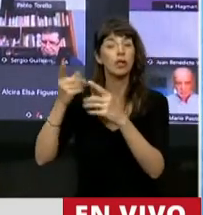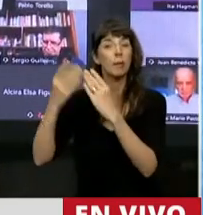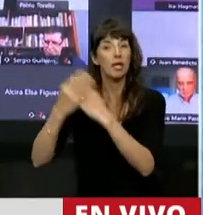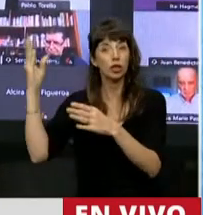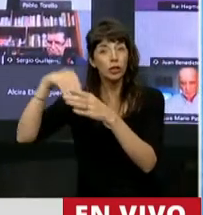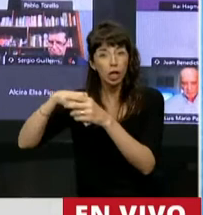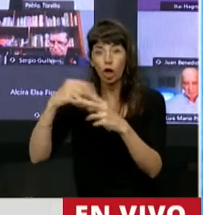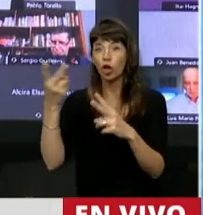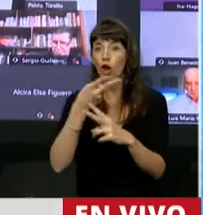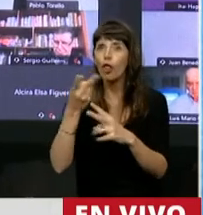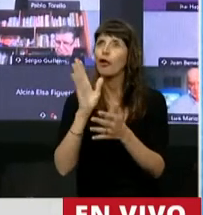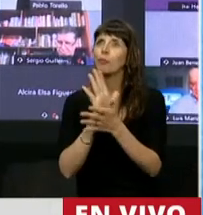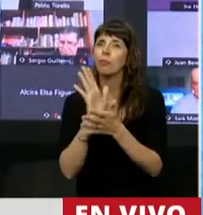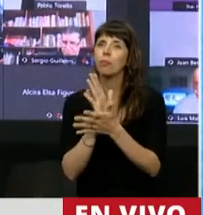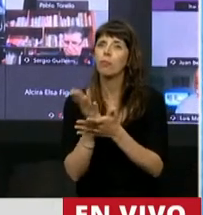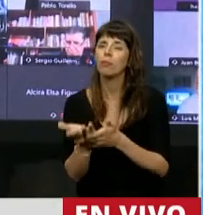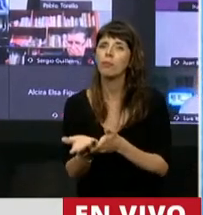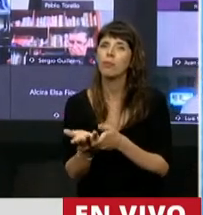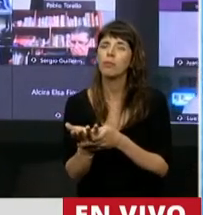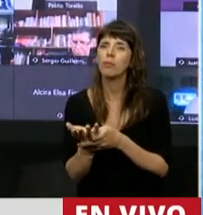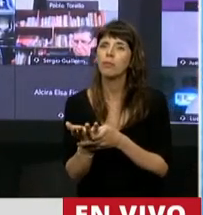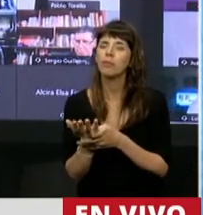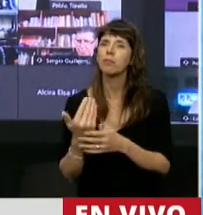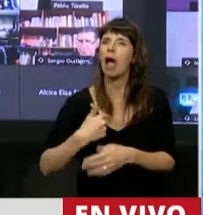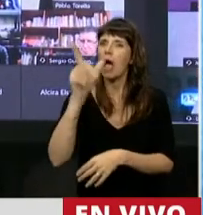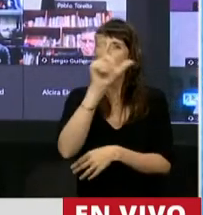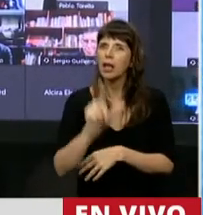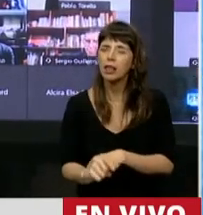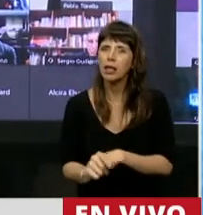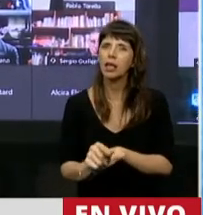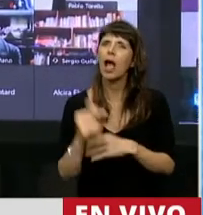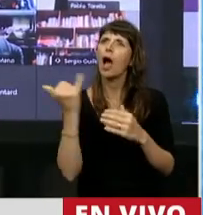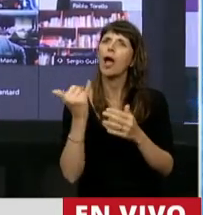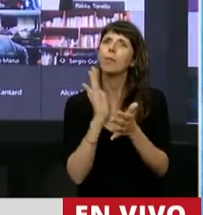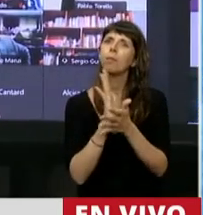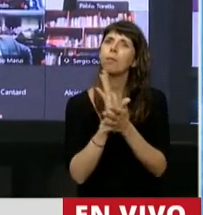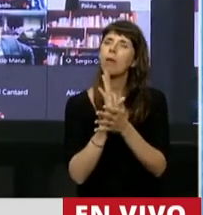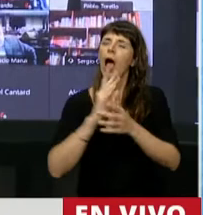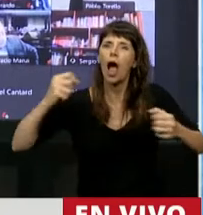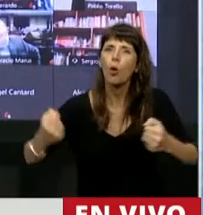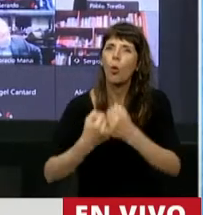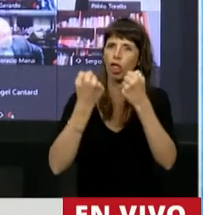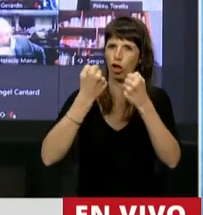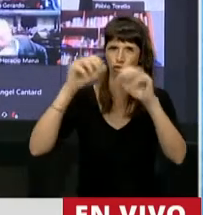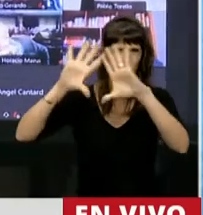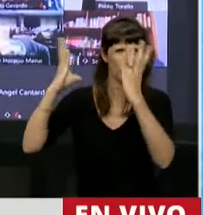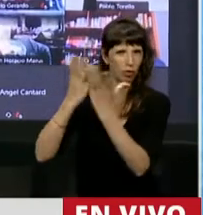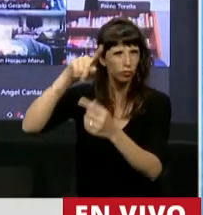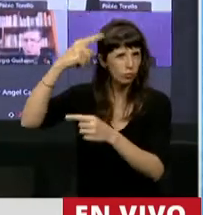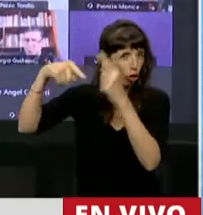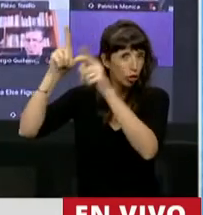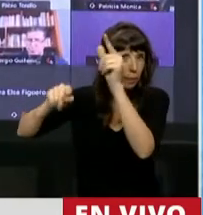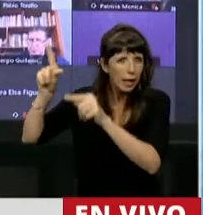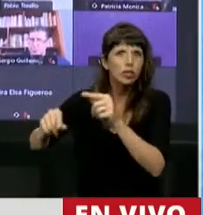república argentina no tiene compromisos internacionales muy fuertes en materia de derechos